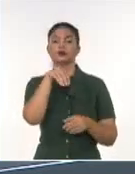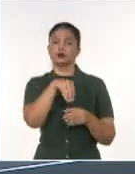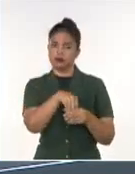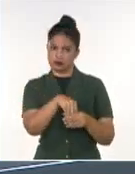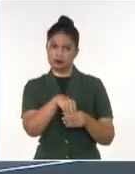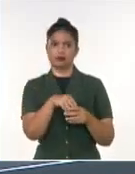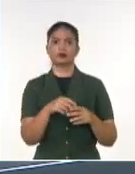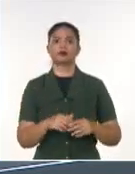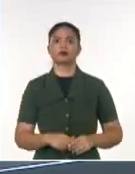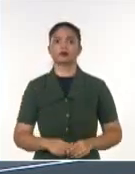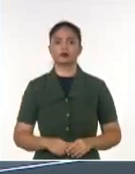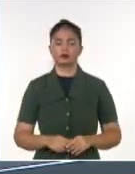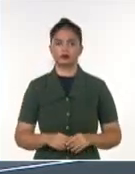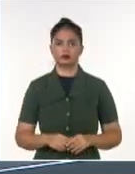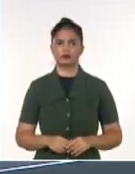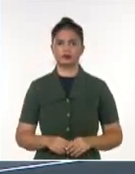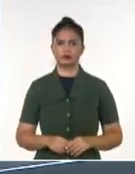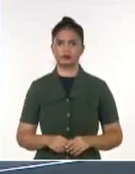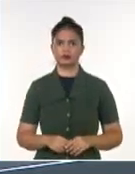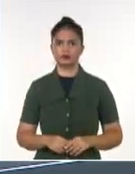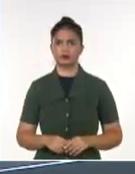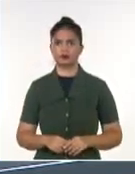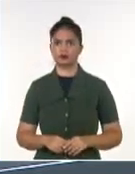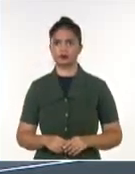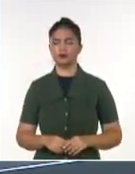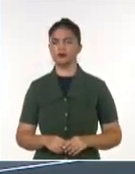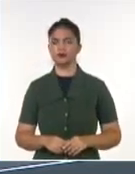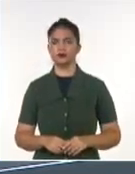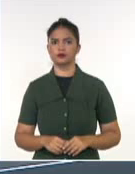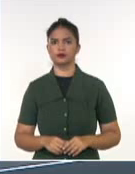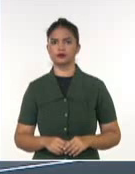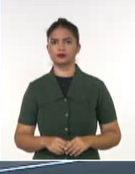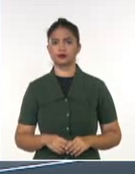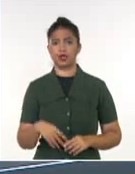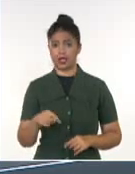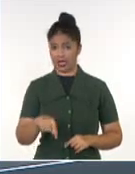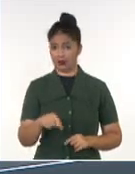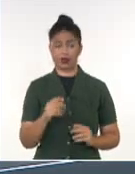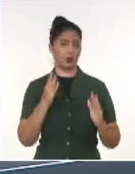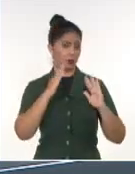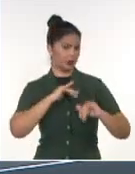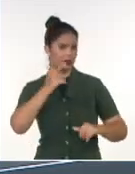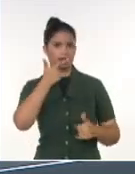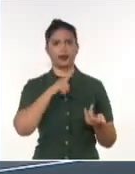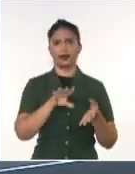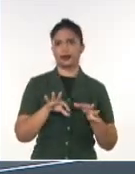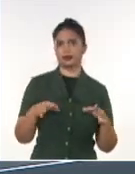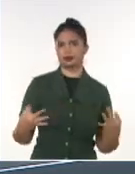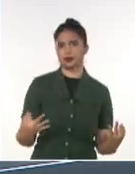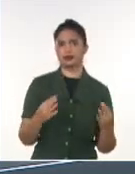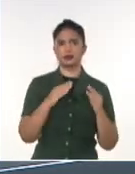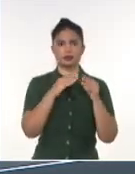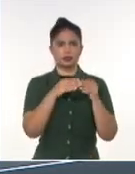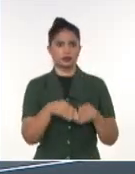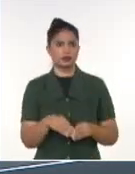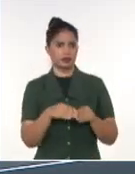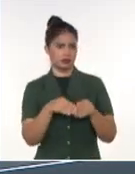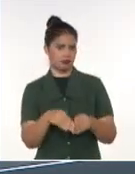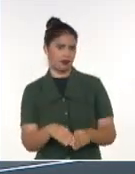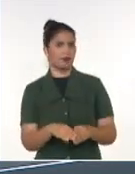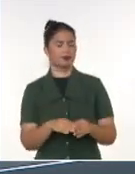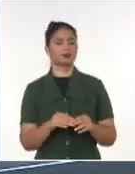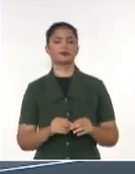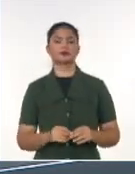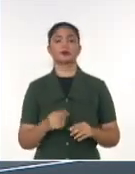país. Y en estos momentos, excepto la provincia de Artemisa y la provincia de Granma, el resto de las provincias tienen una